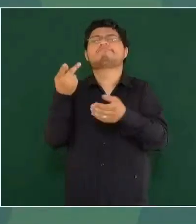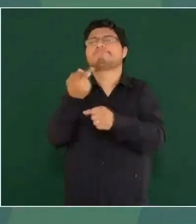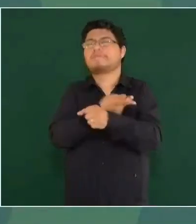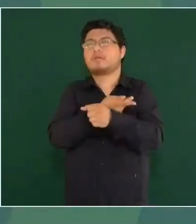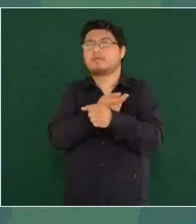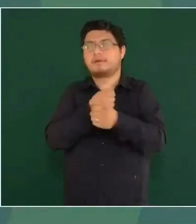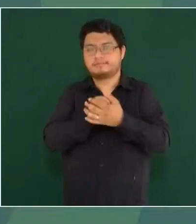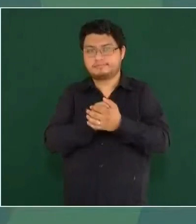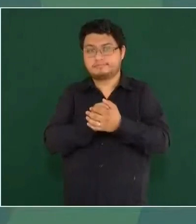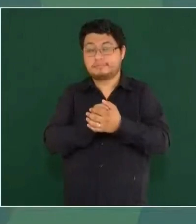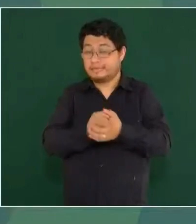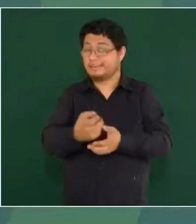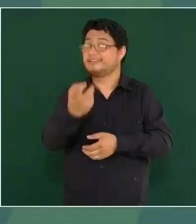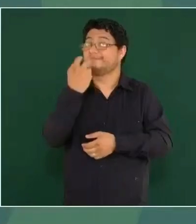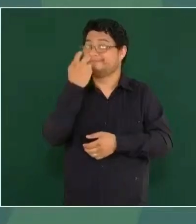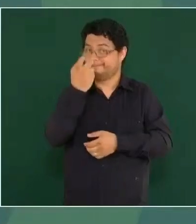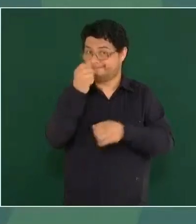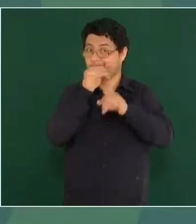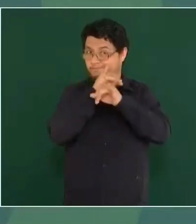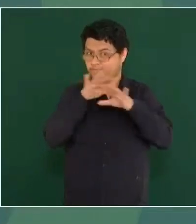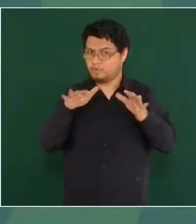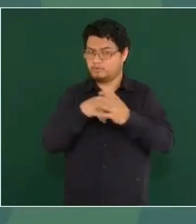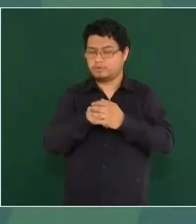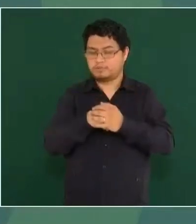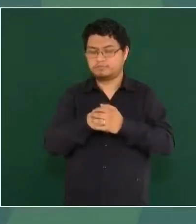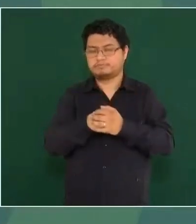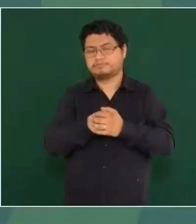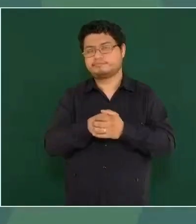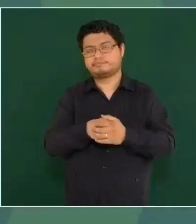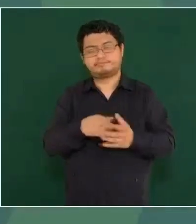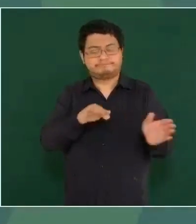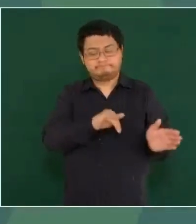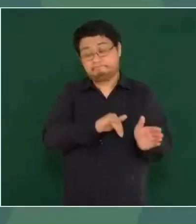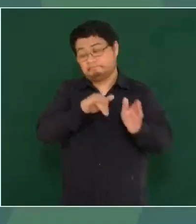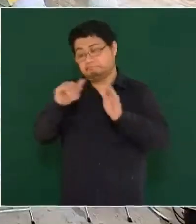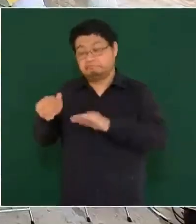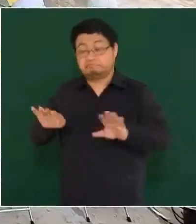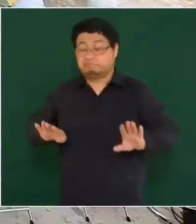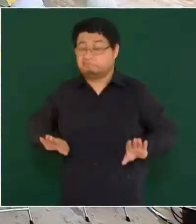y esas actitudes racistas discriminatorias